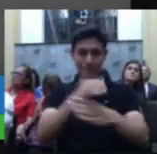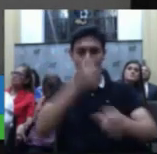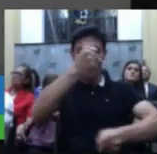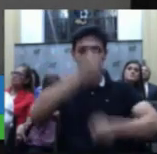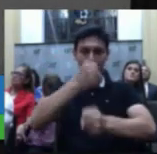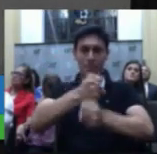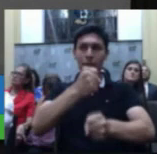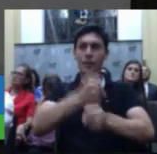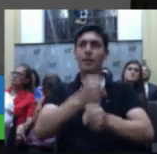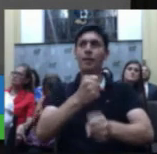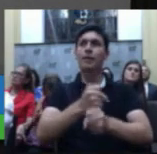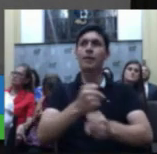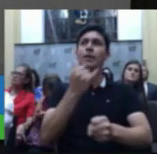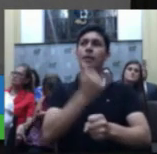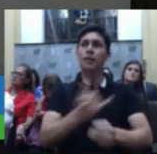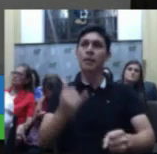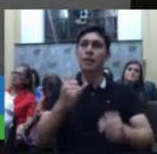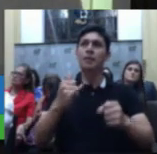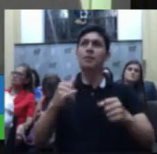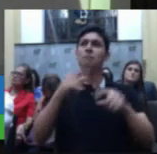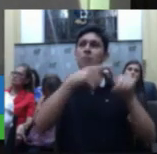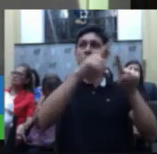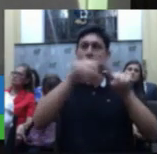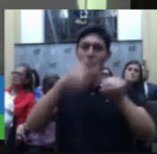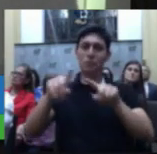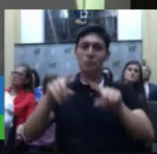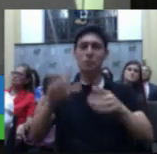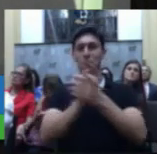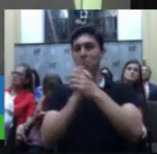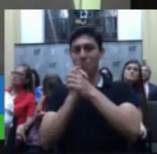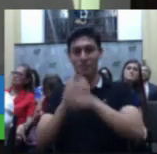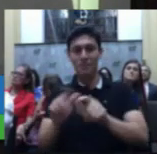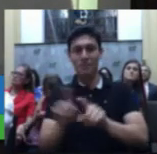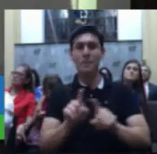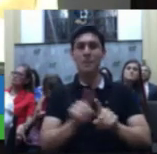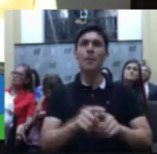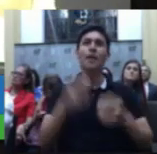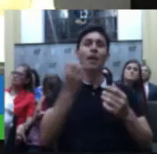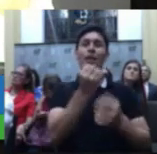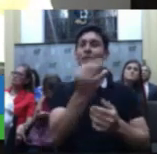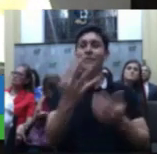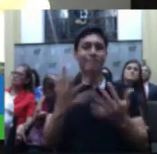y recreación junto a sus grandes amigos, algunos de los cuales ya partieron.